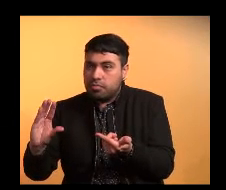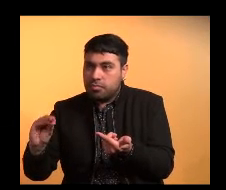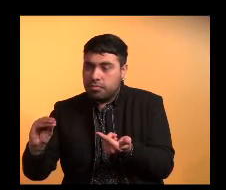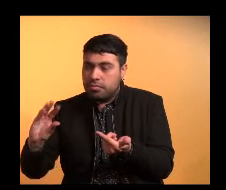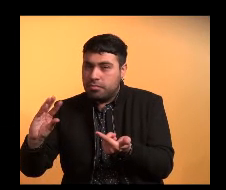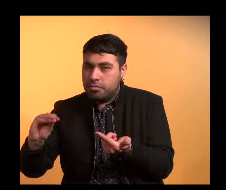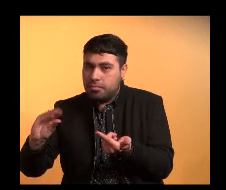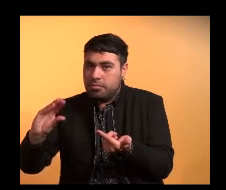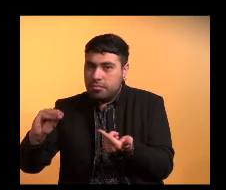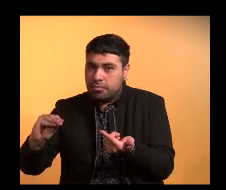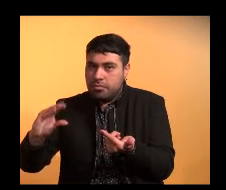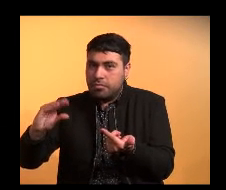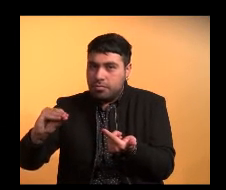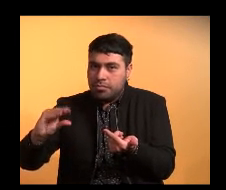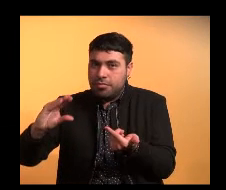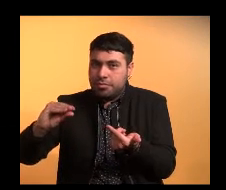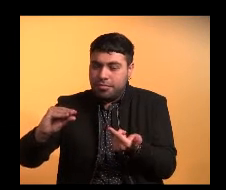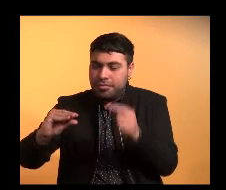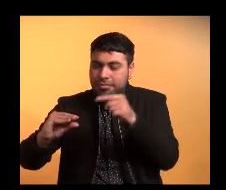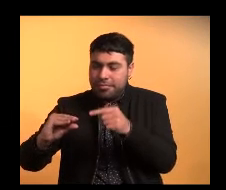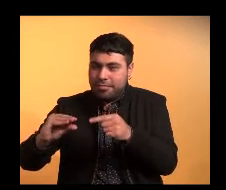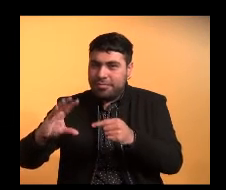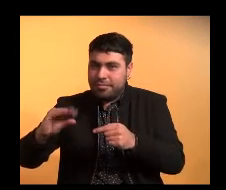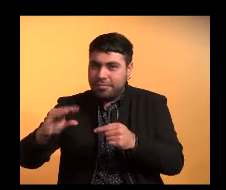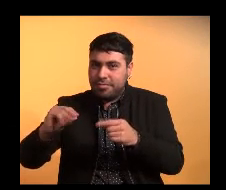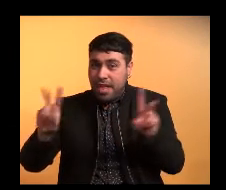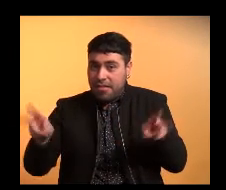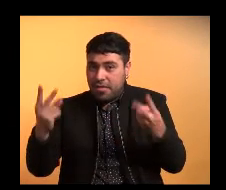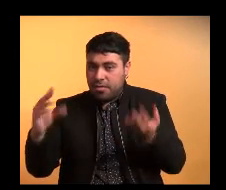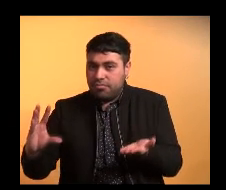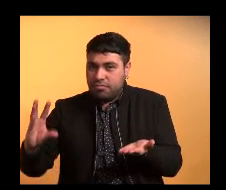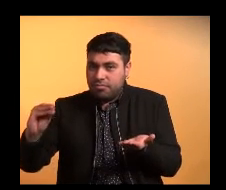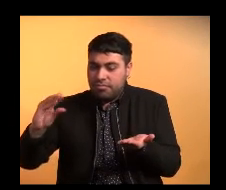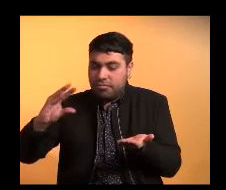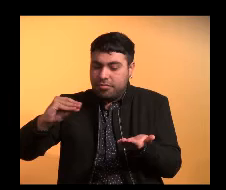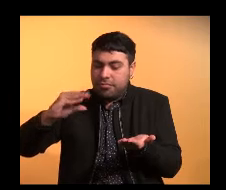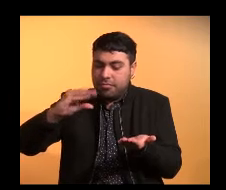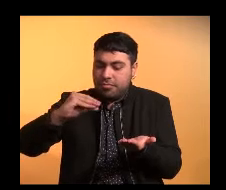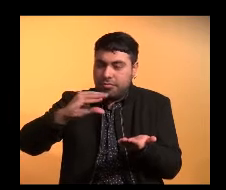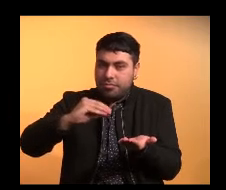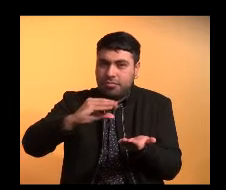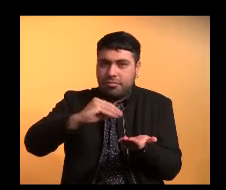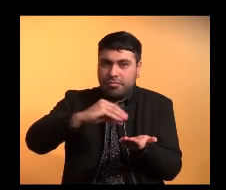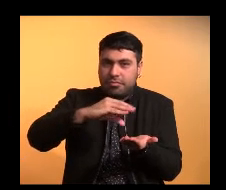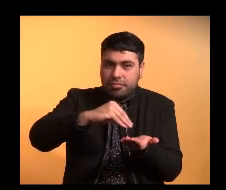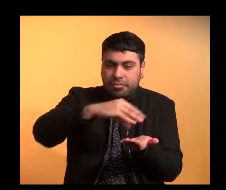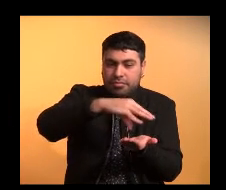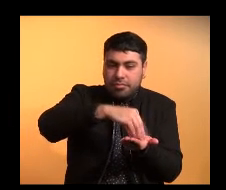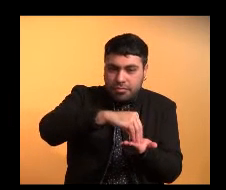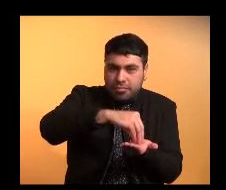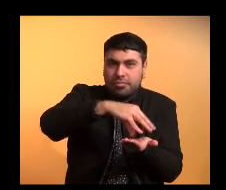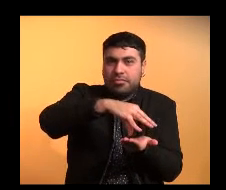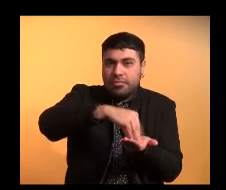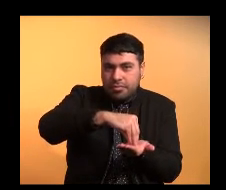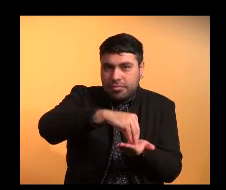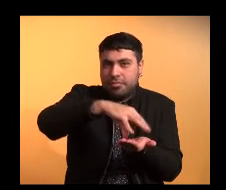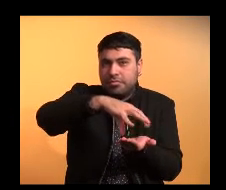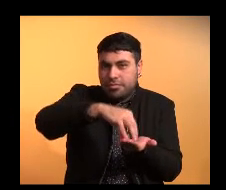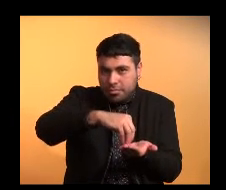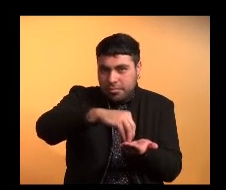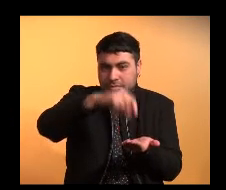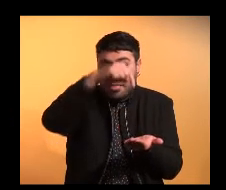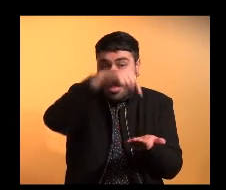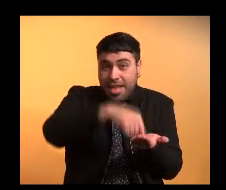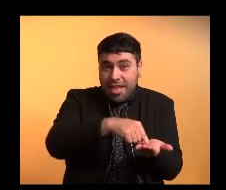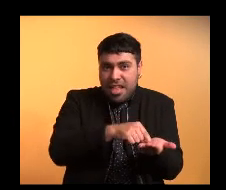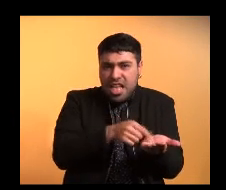antártica, el género es Nacella, es un molusco que se alimenta y va sobre la roca comiendo estas